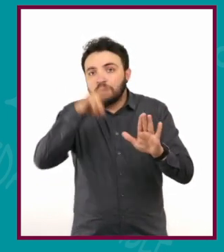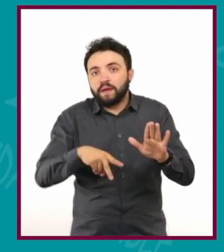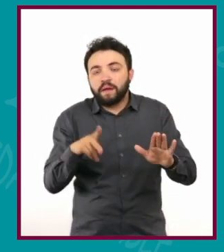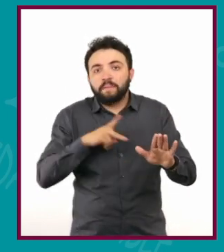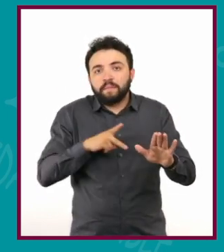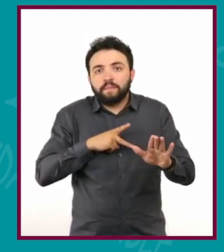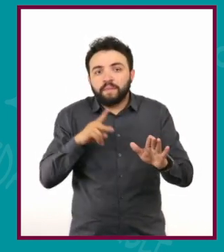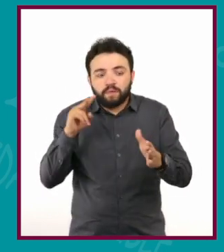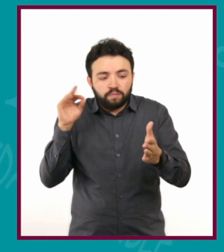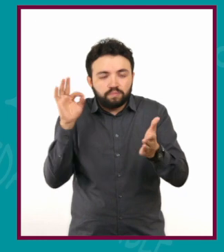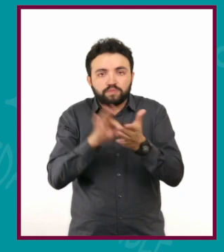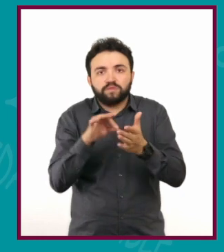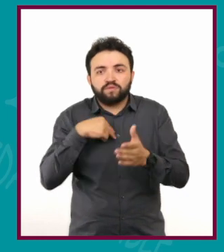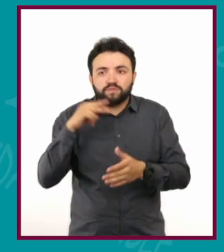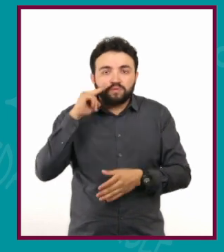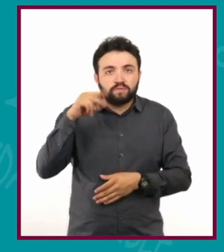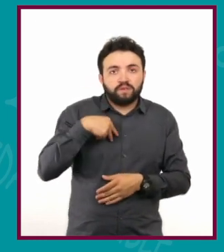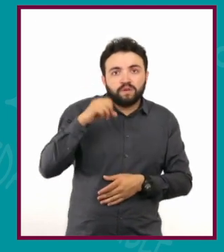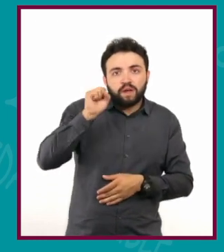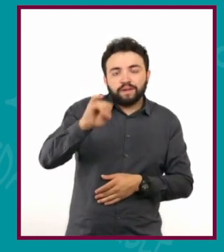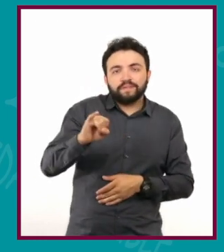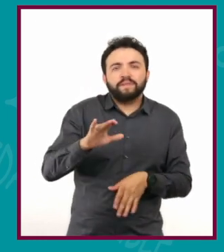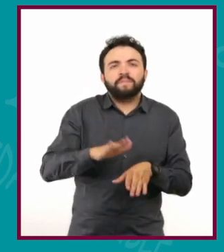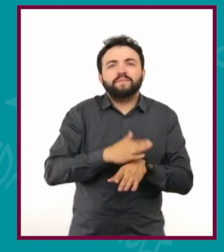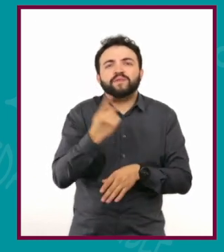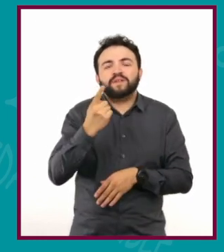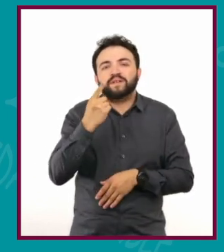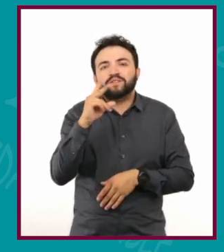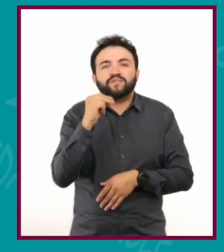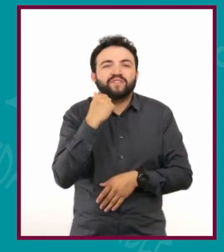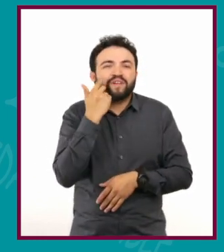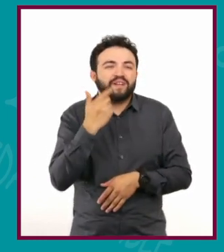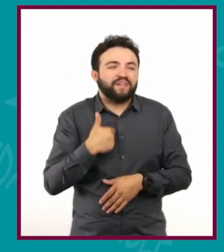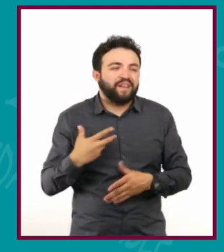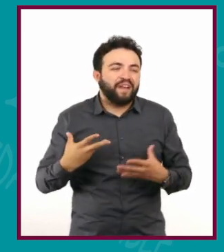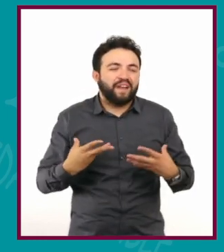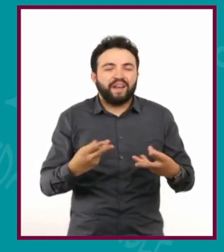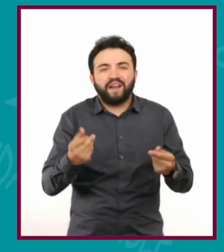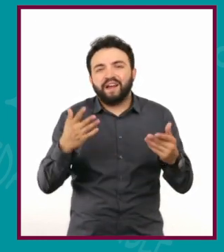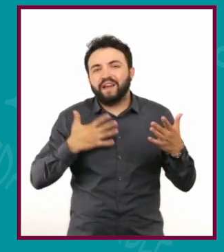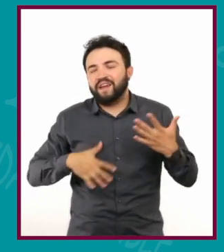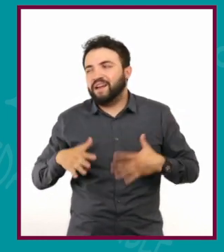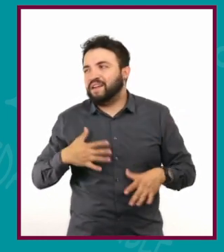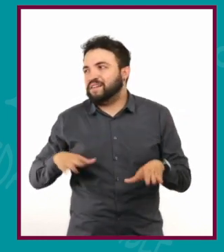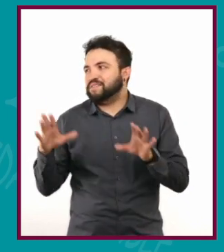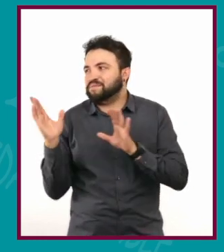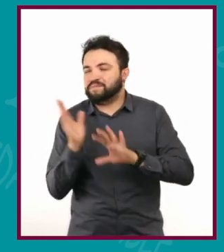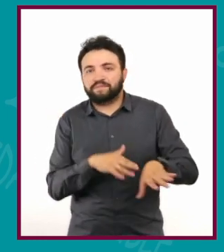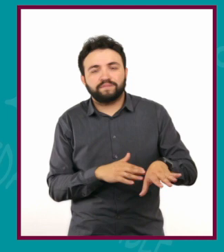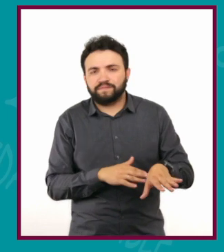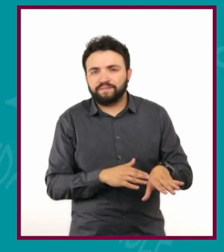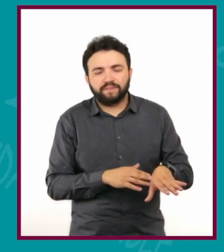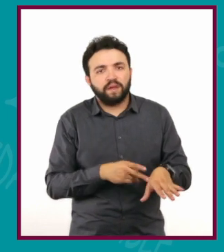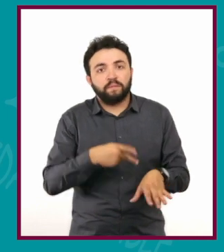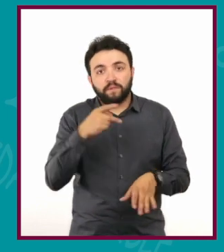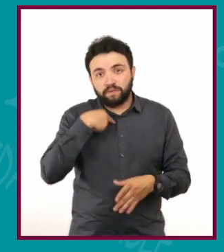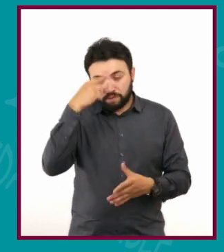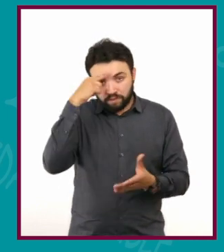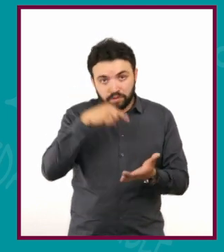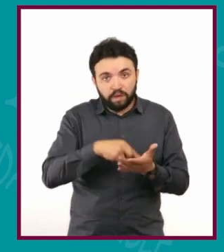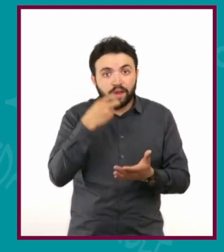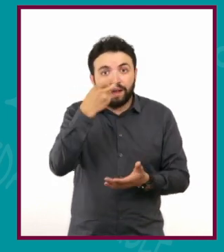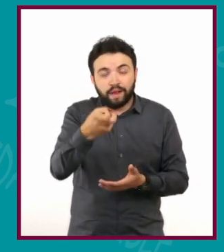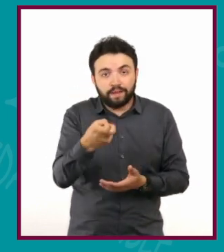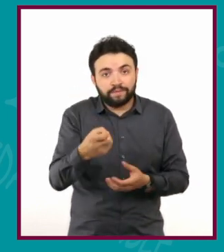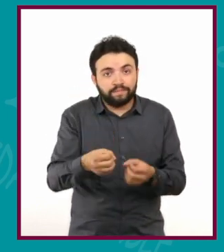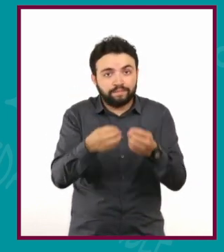justo para no desgastarnos en discusiones. Pero creo que ahí es donde nos estamos